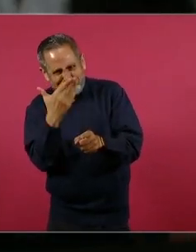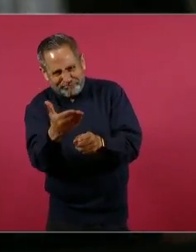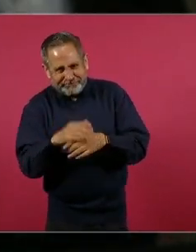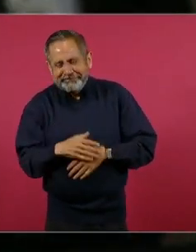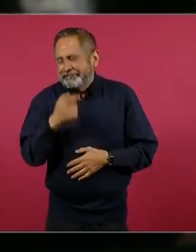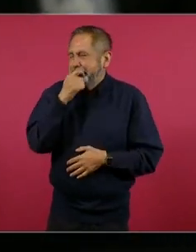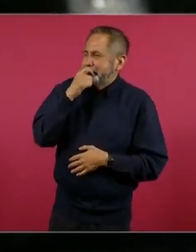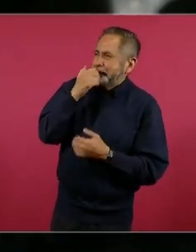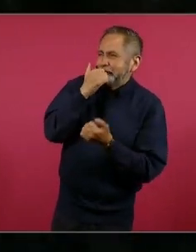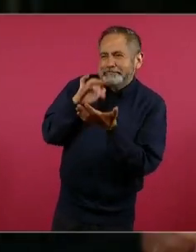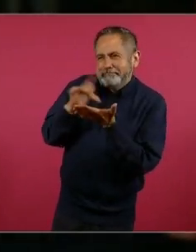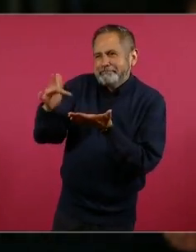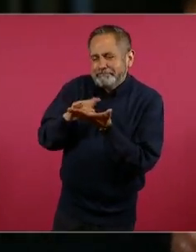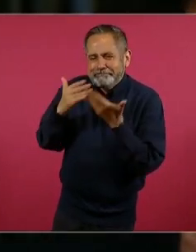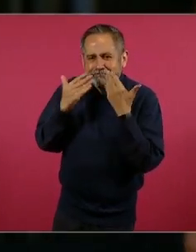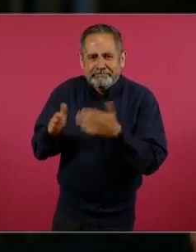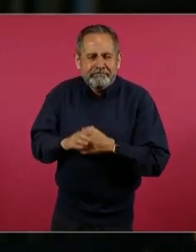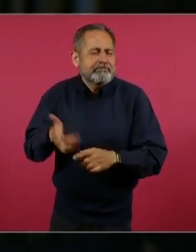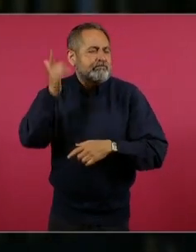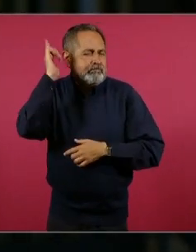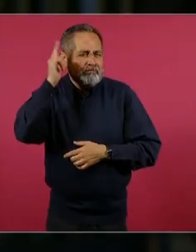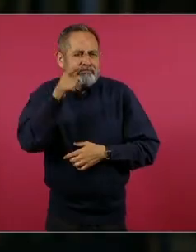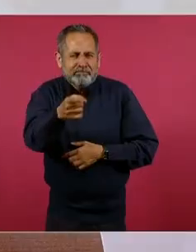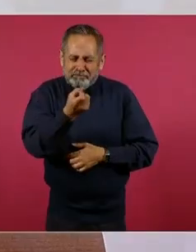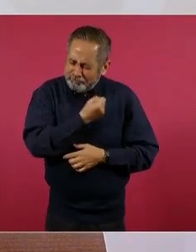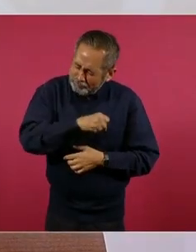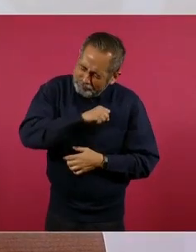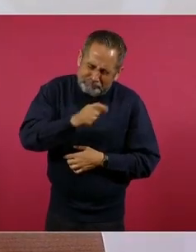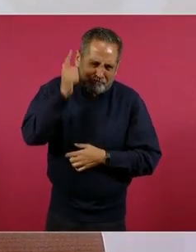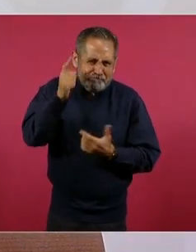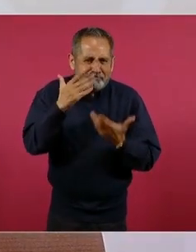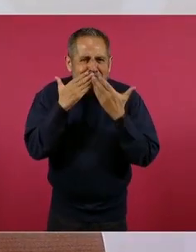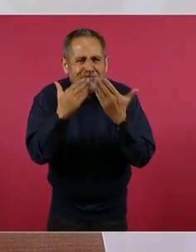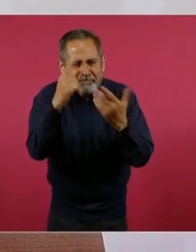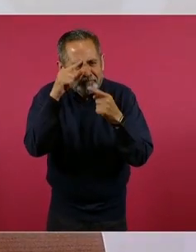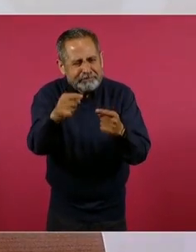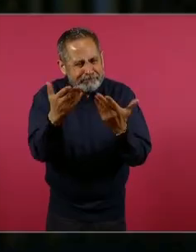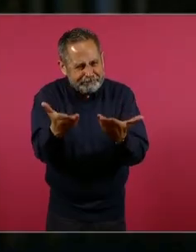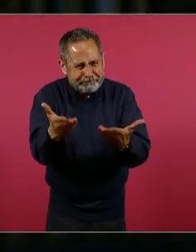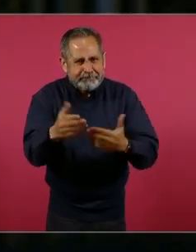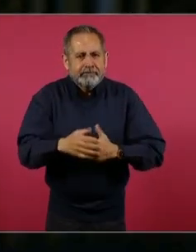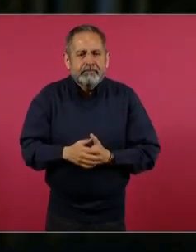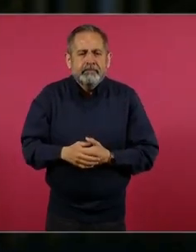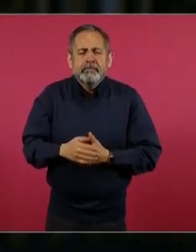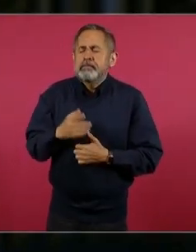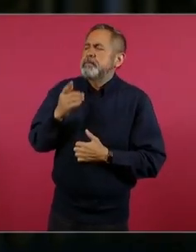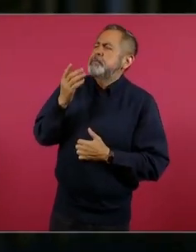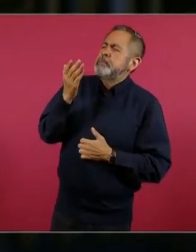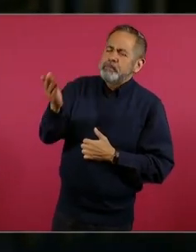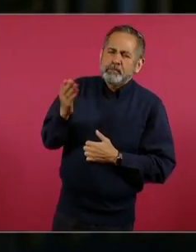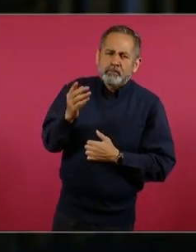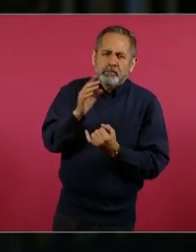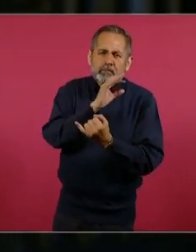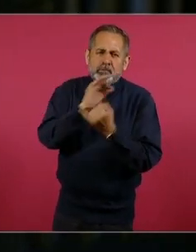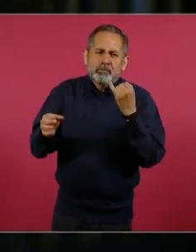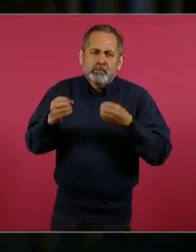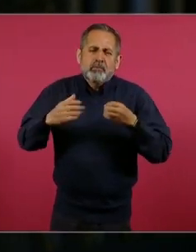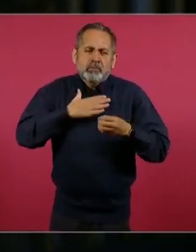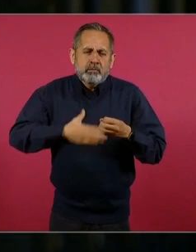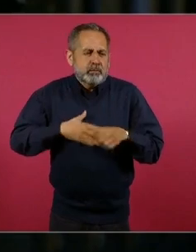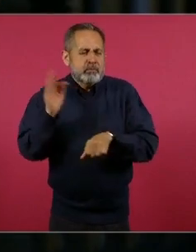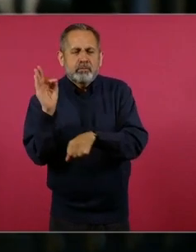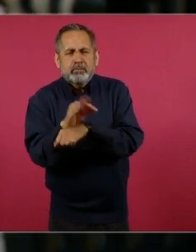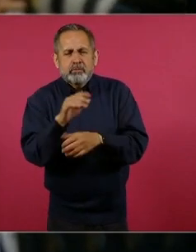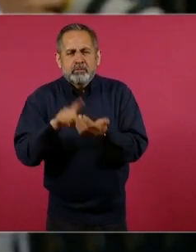Gracias, señor presidente. Muchas gracias. Deseo que te sigas conservando así. Gracias, presidente. Sí. Le quiero pedir un acto de justicia en favor